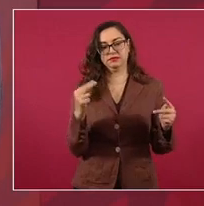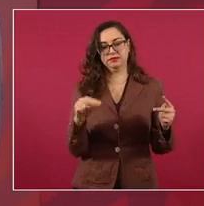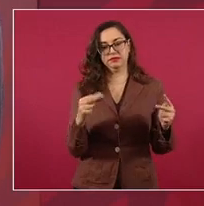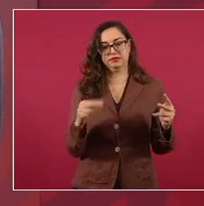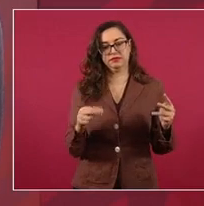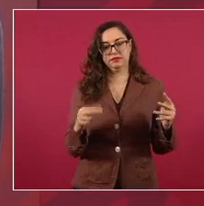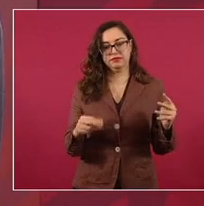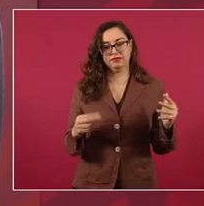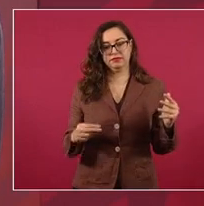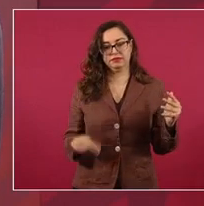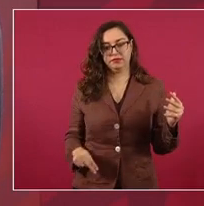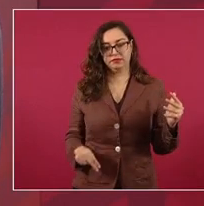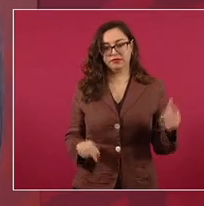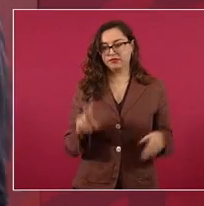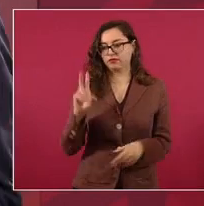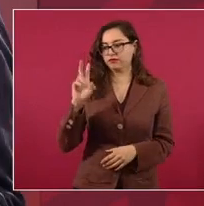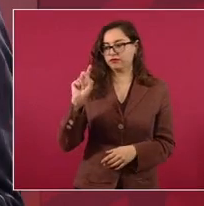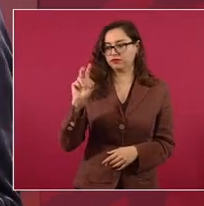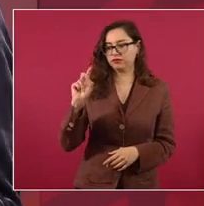se